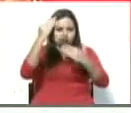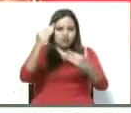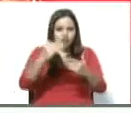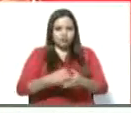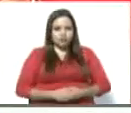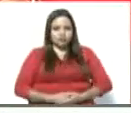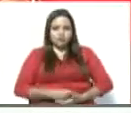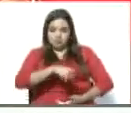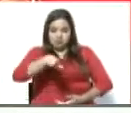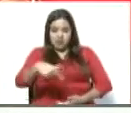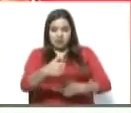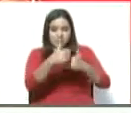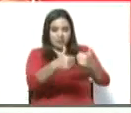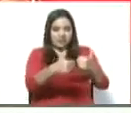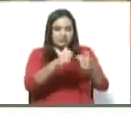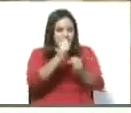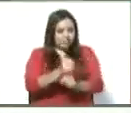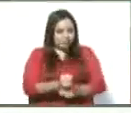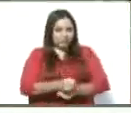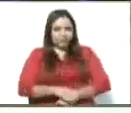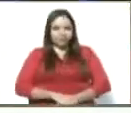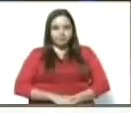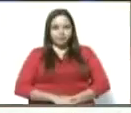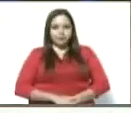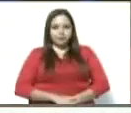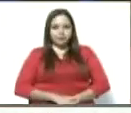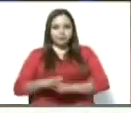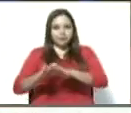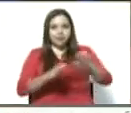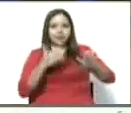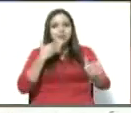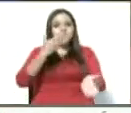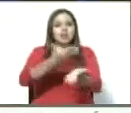Que esté muy bien. Gracias, profesor Hernando Calvo Espina.